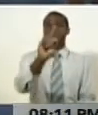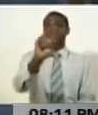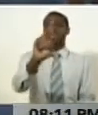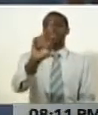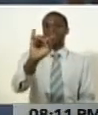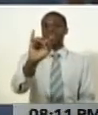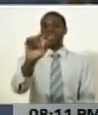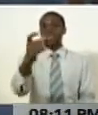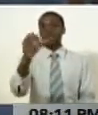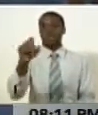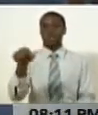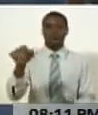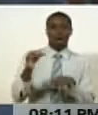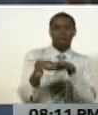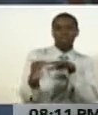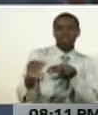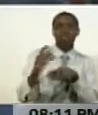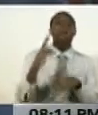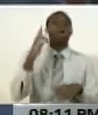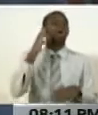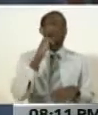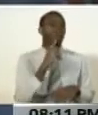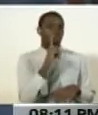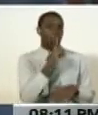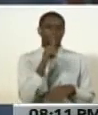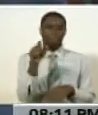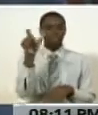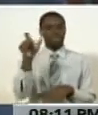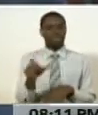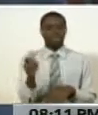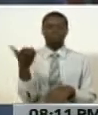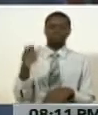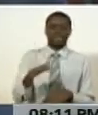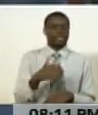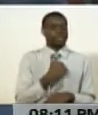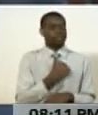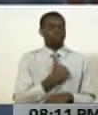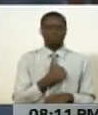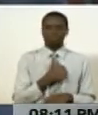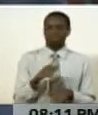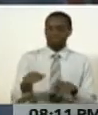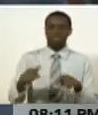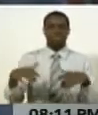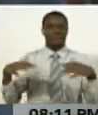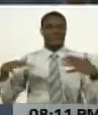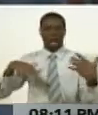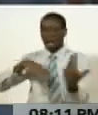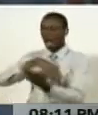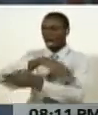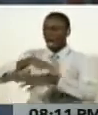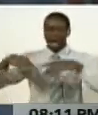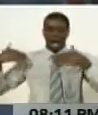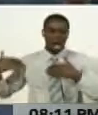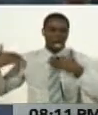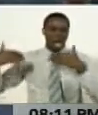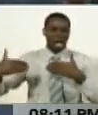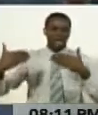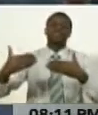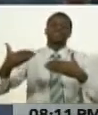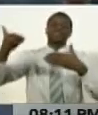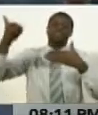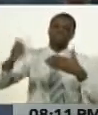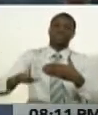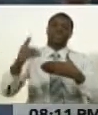municipio Bolívar, una vida lamentablemente que se lleva esta ola de violencia que han